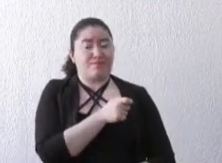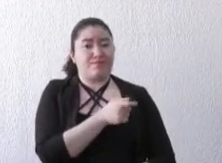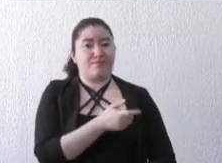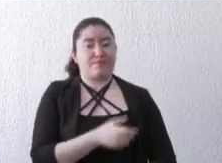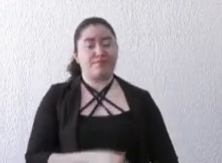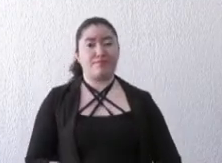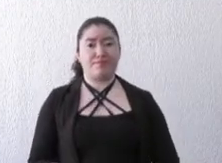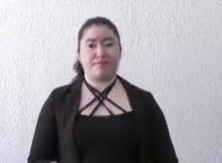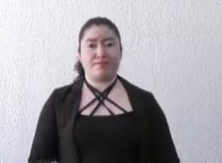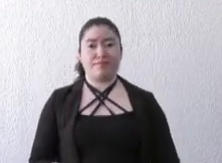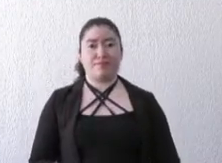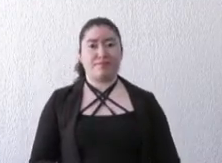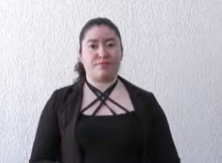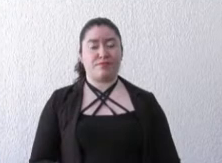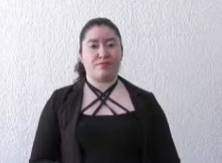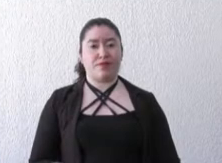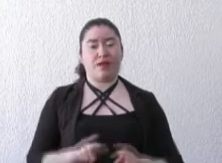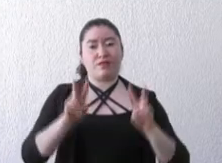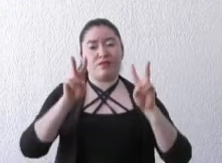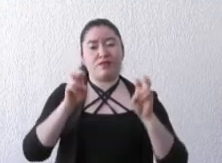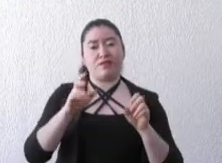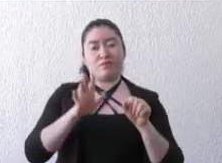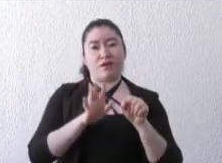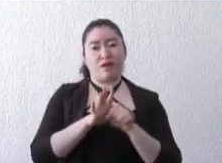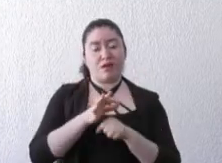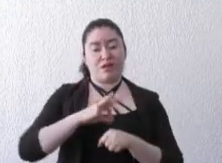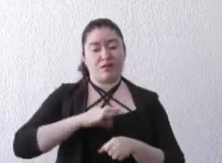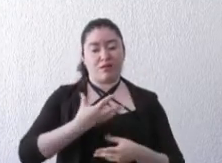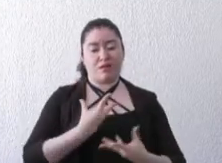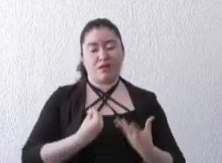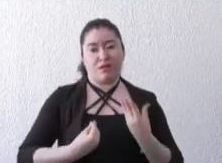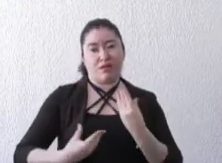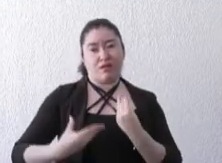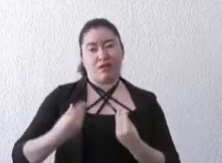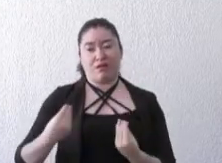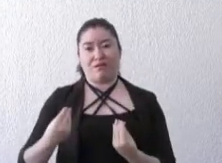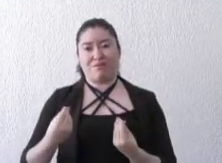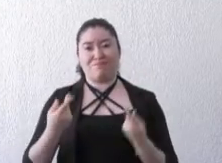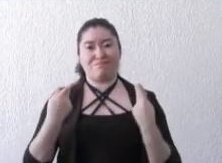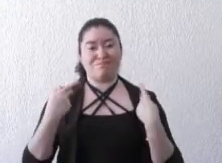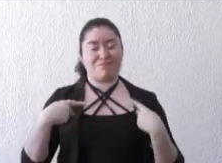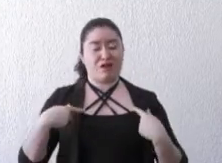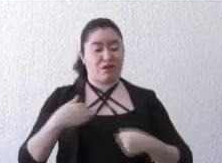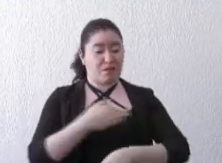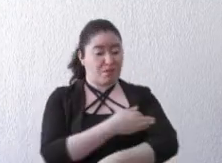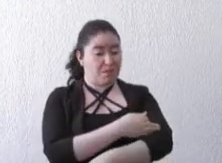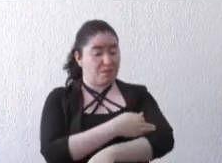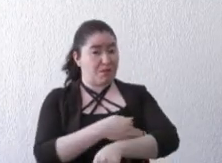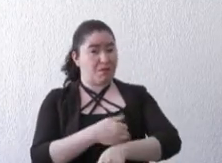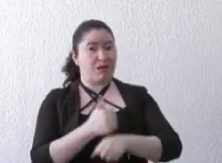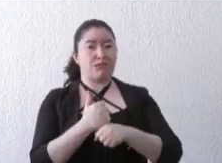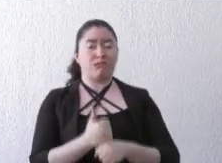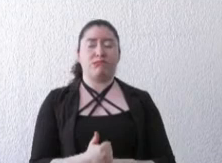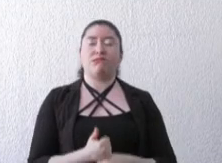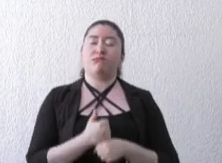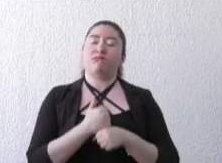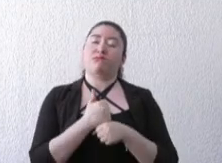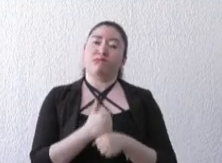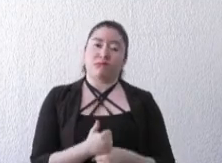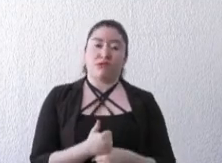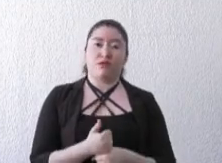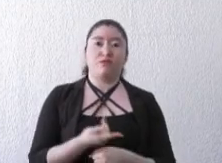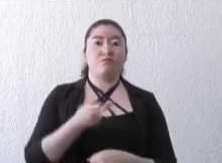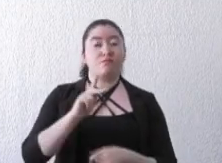en términos de la dificultad de la pandemia, el sufrimiento que han tenido muchas familias, pero al mismo tiempo